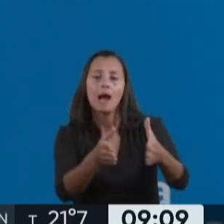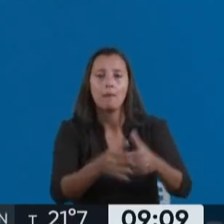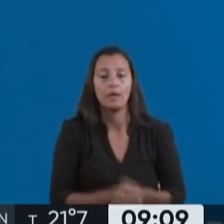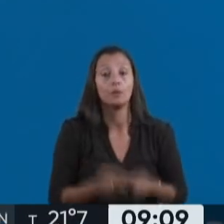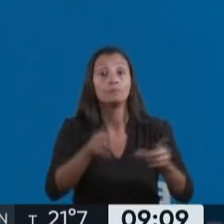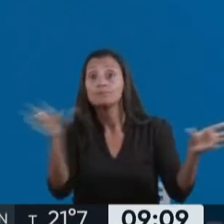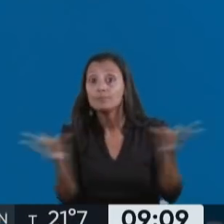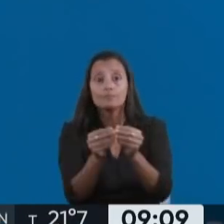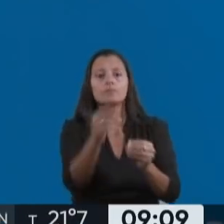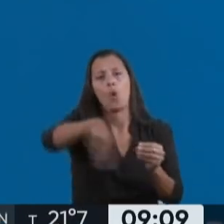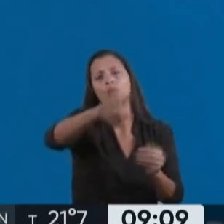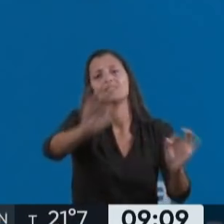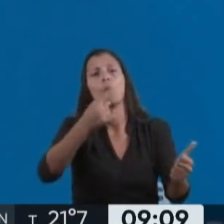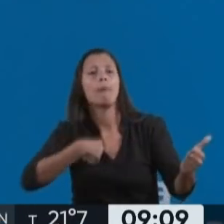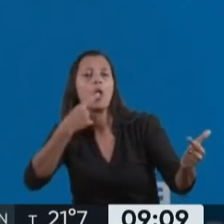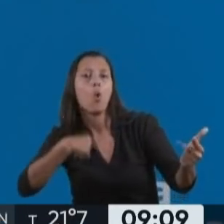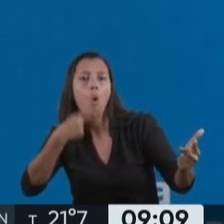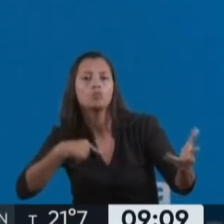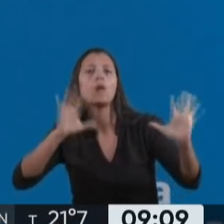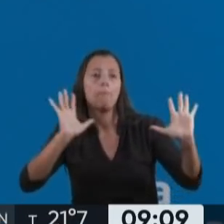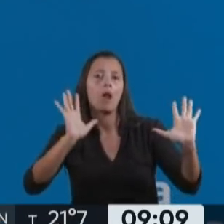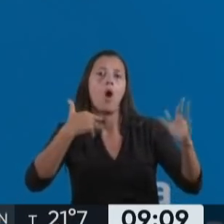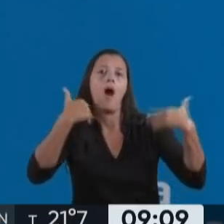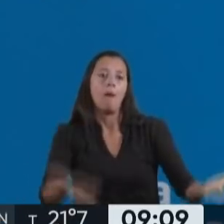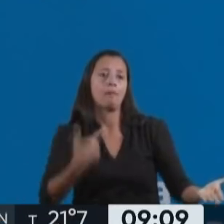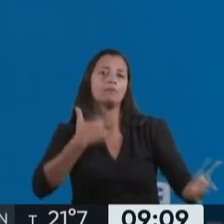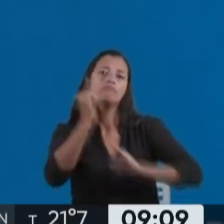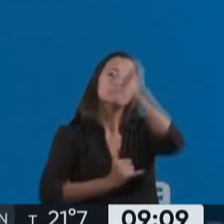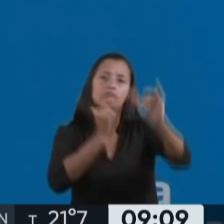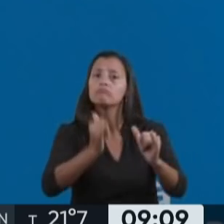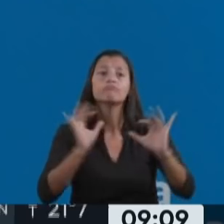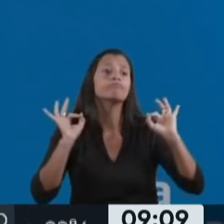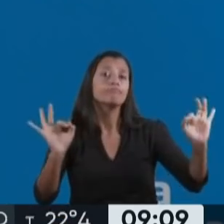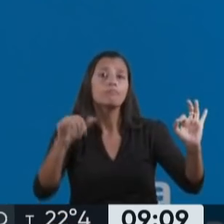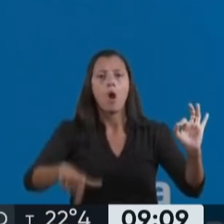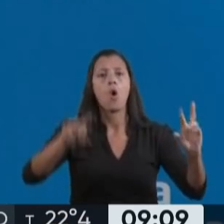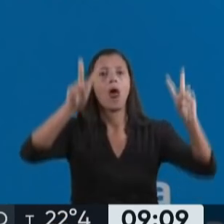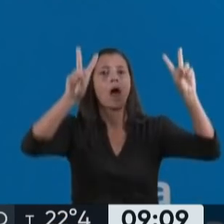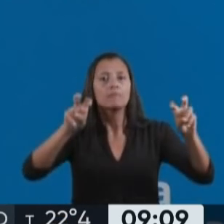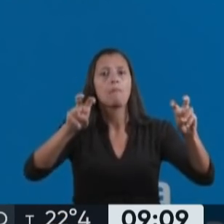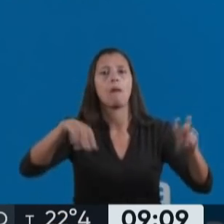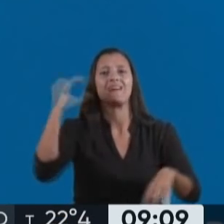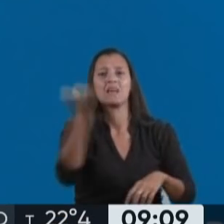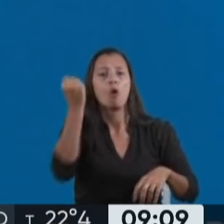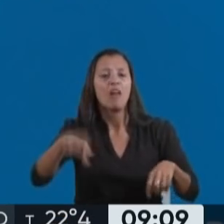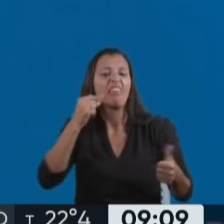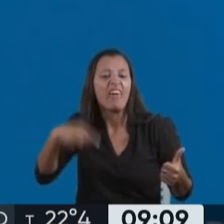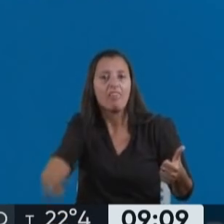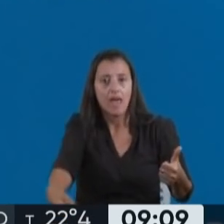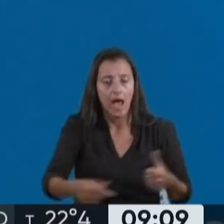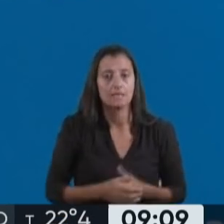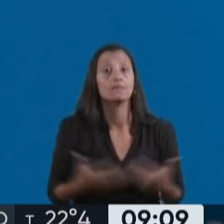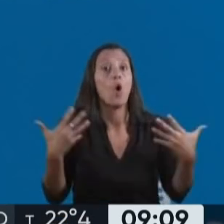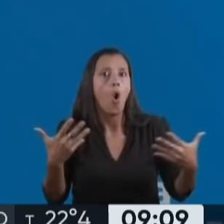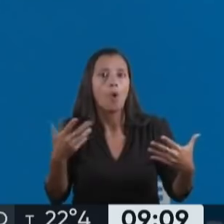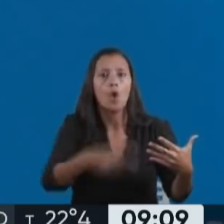son, me van a preguntar muchas cosas más, pero no voy a poder decirles mucho más que esto, que es lo que se está discutiendo en este momento y en estos días, por supuesto